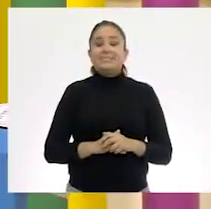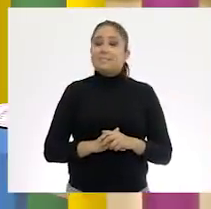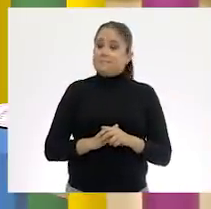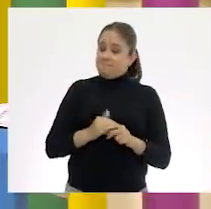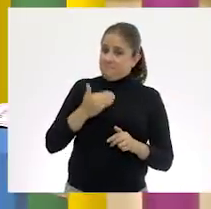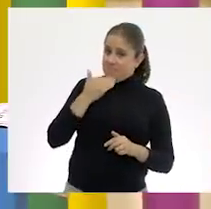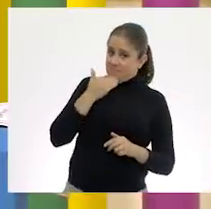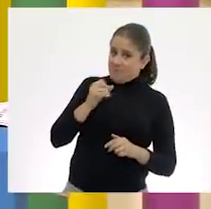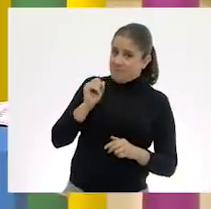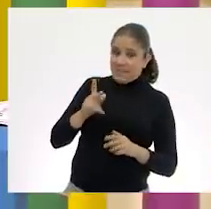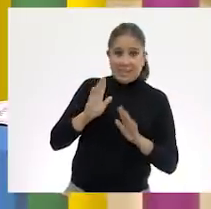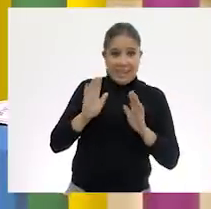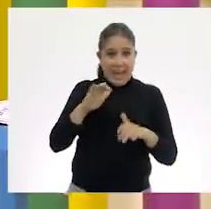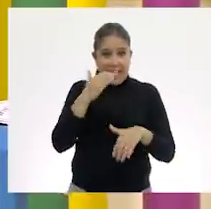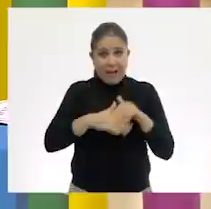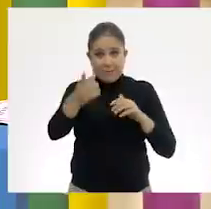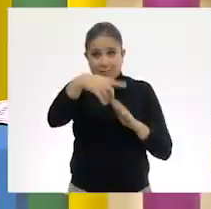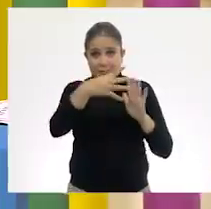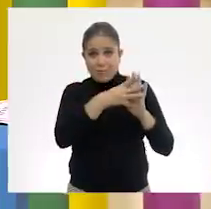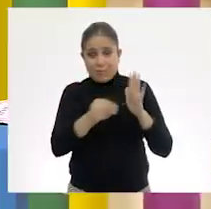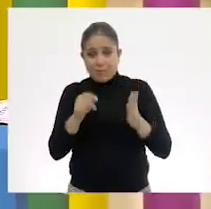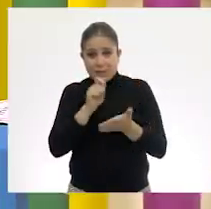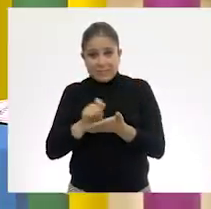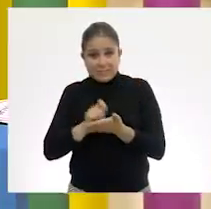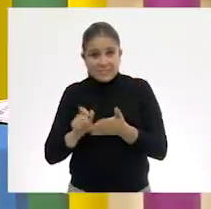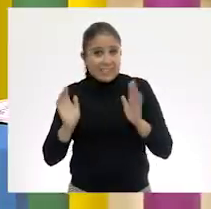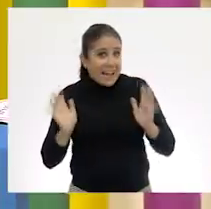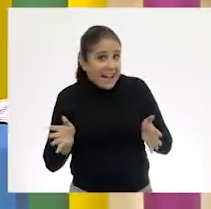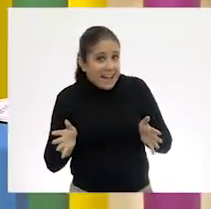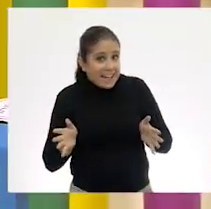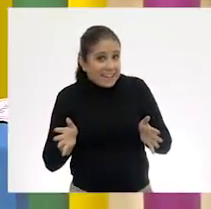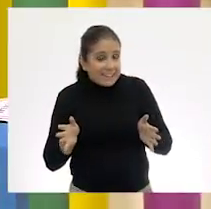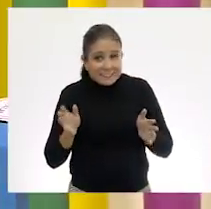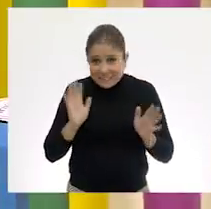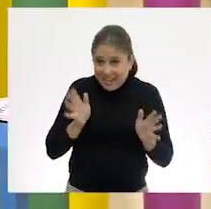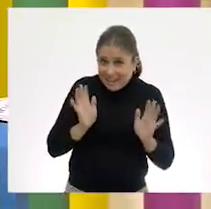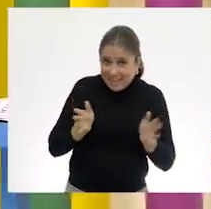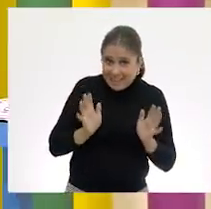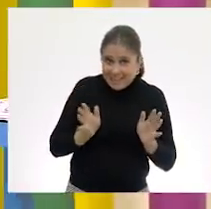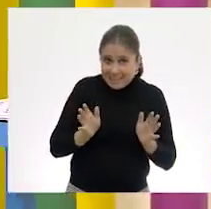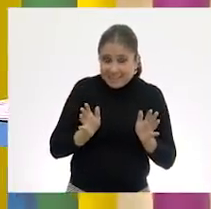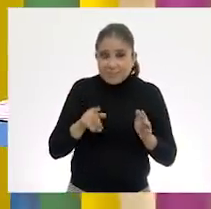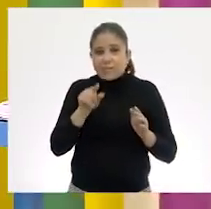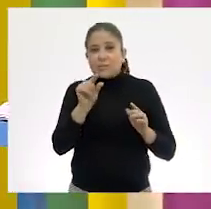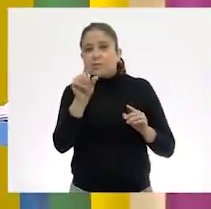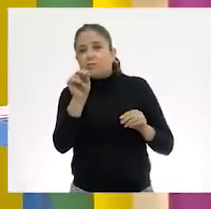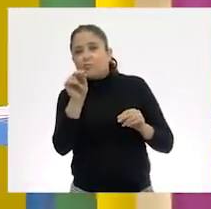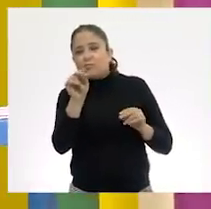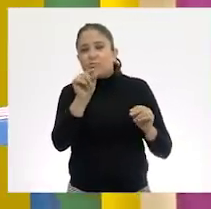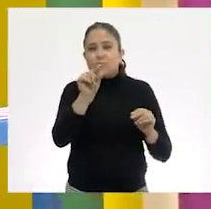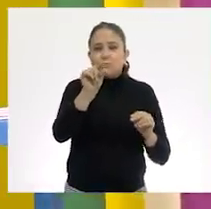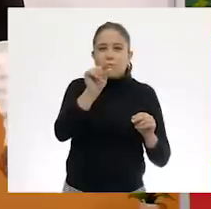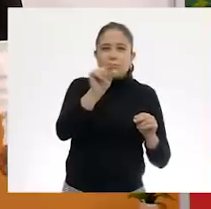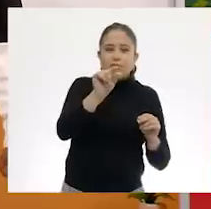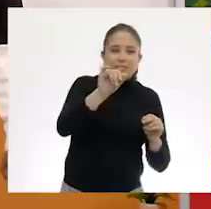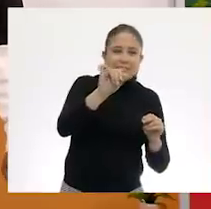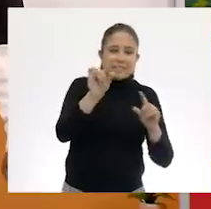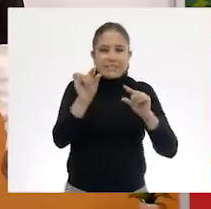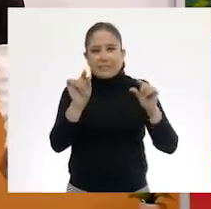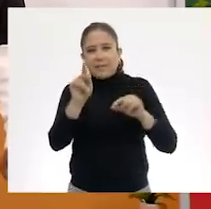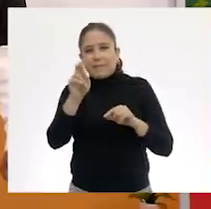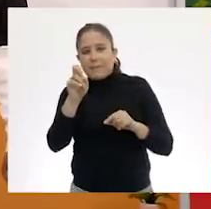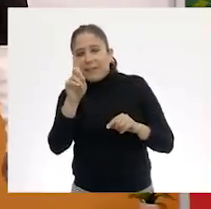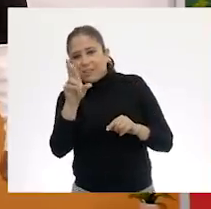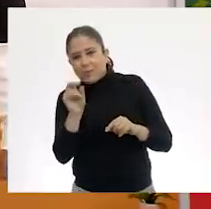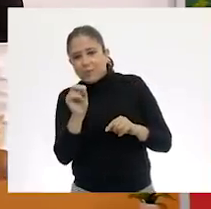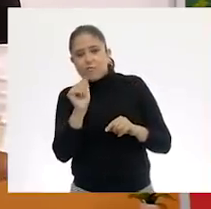ahorita, parece muy bien. ¿Qué tal? ¿Ya casi terminaron de copiar? Sí, ya casi. No, no, todavía no. Ah, sí, claro. Pedro